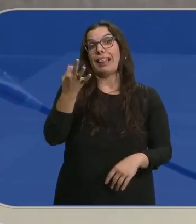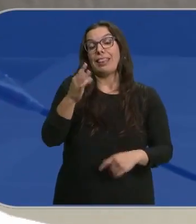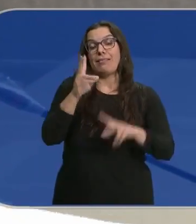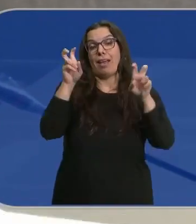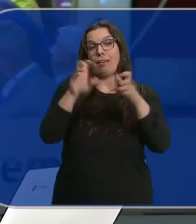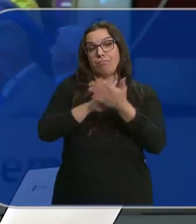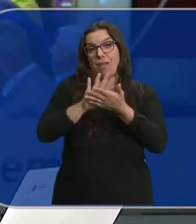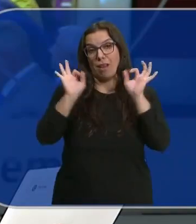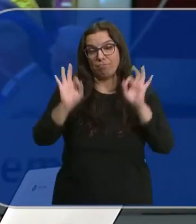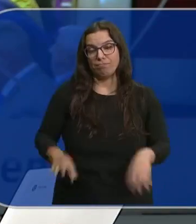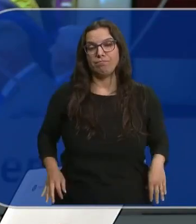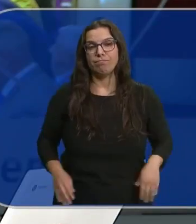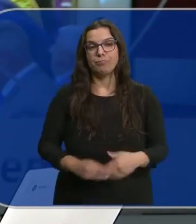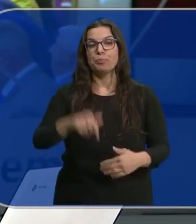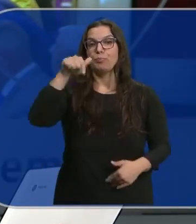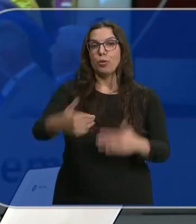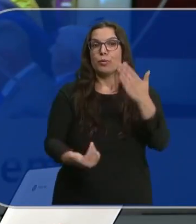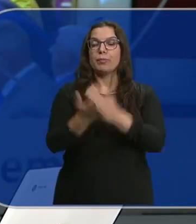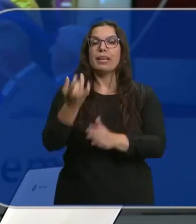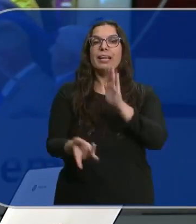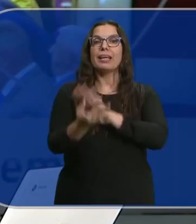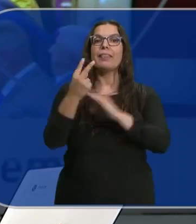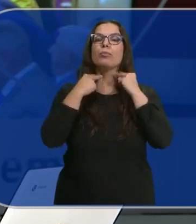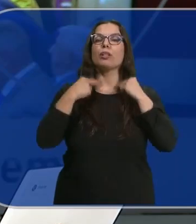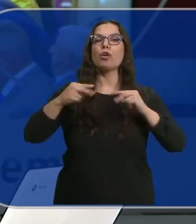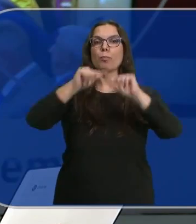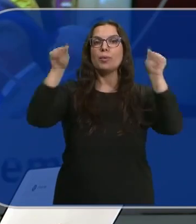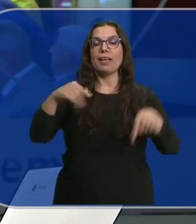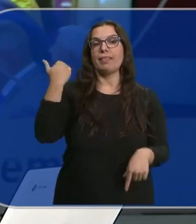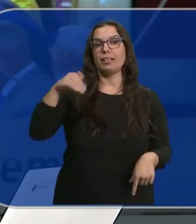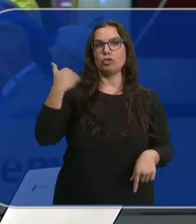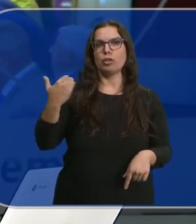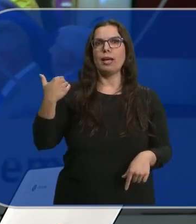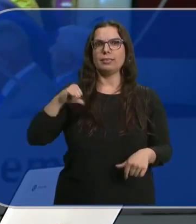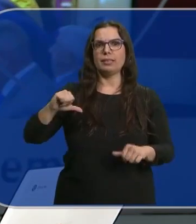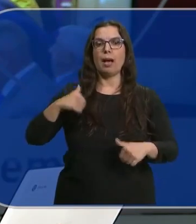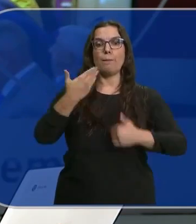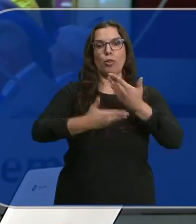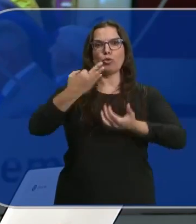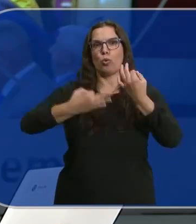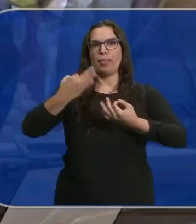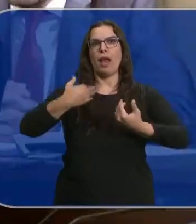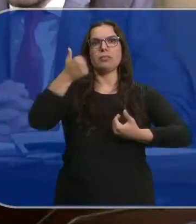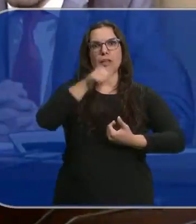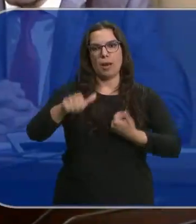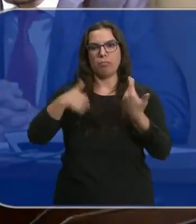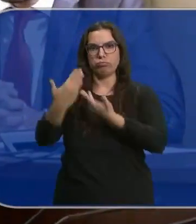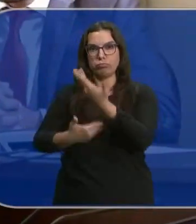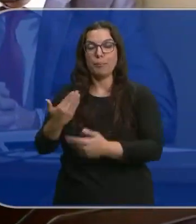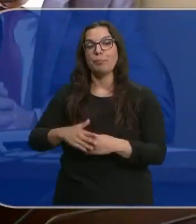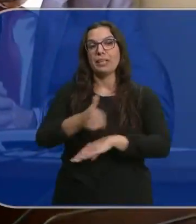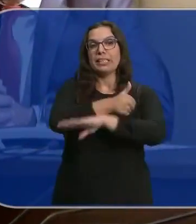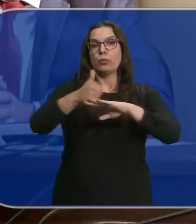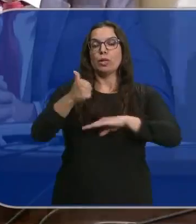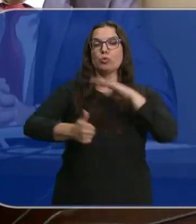tarde. Esta mañana se ha constituido la Diputación Provincial de Soria después de semanas de proceso judicial. El Tribunal Superior